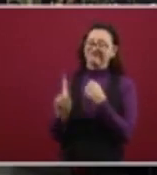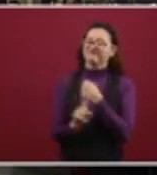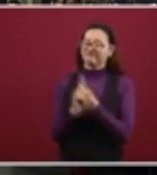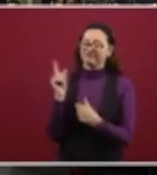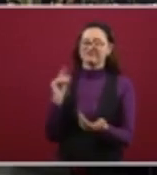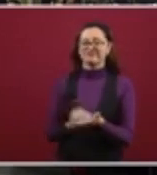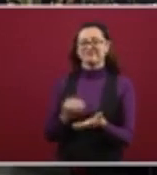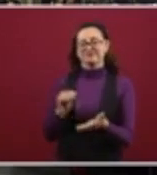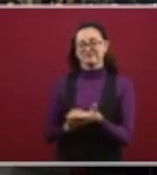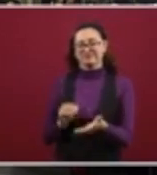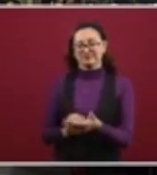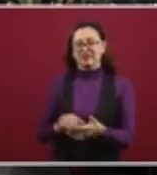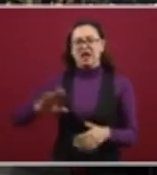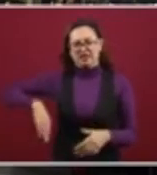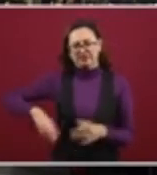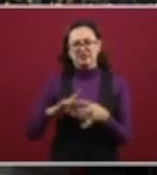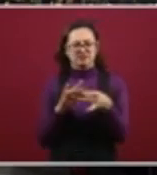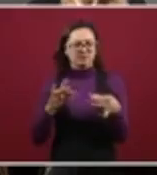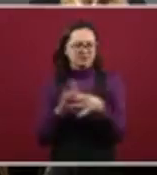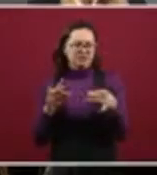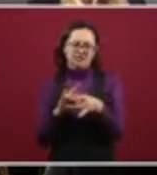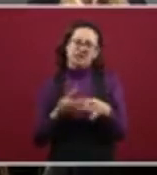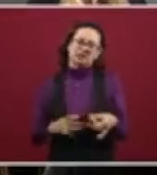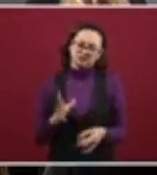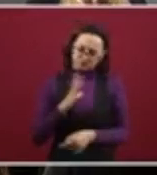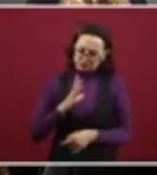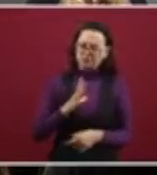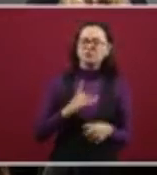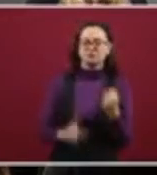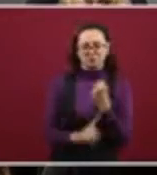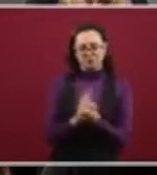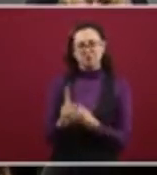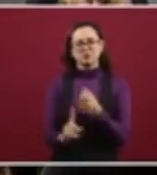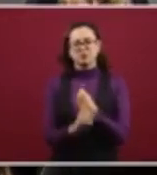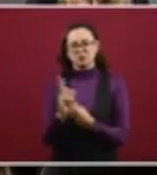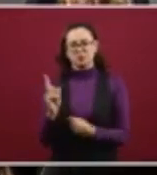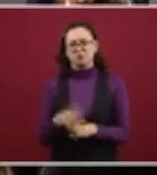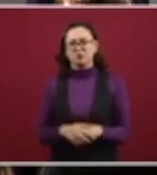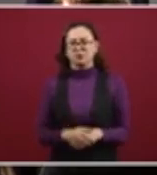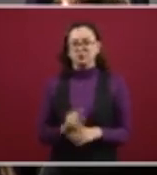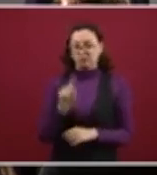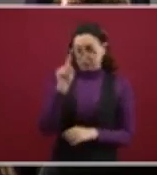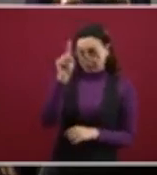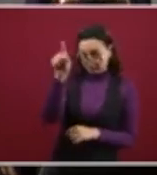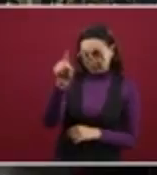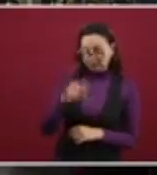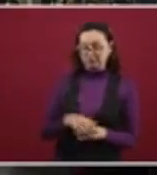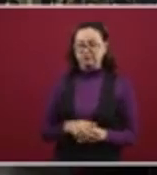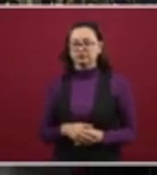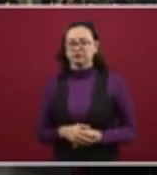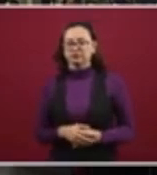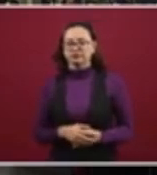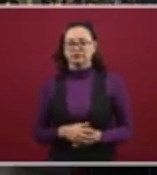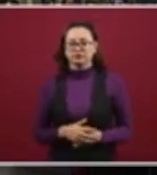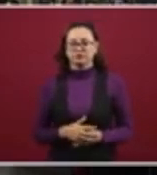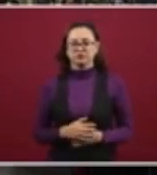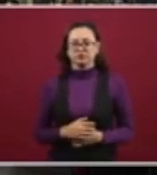venido anticipando, que ya en su momento aquí compartimos con ustedes. Señorita, allá atrás, por favor. Usted.